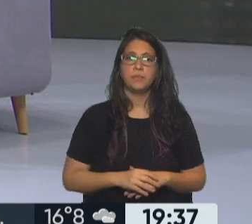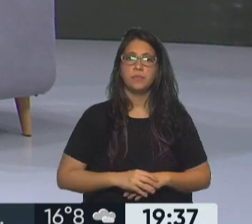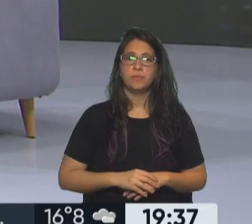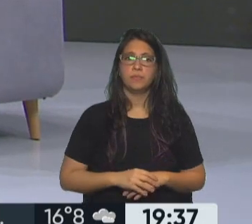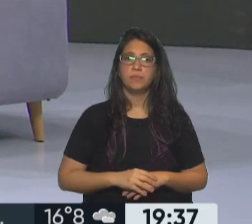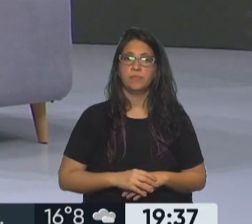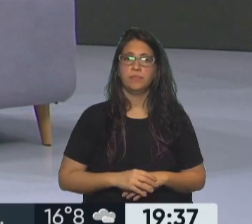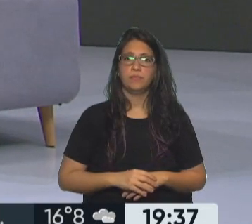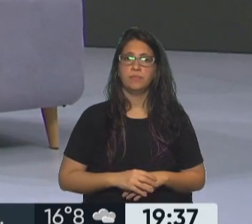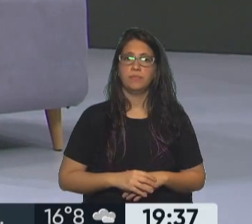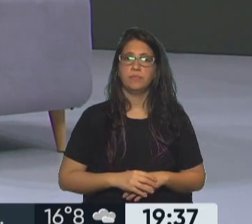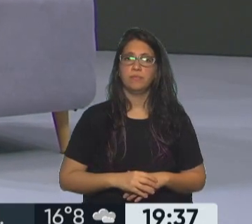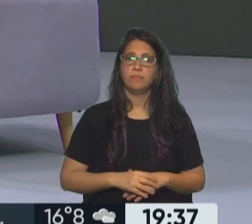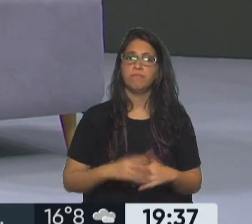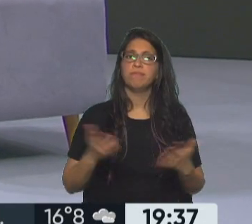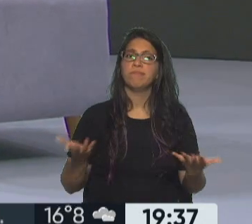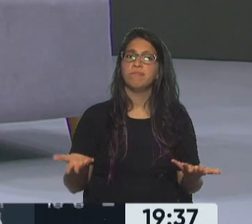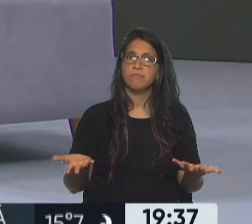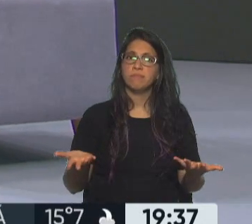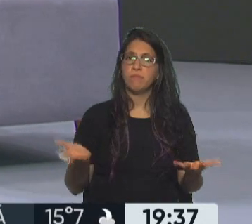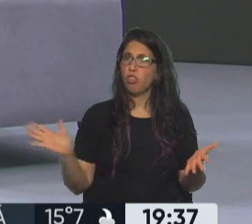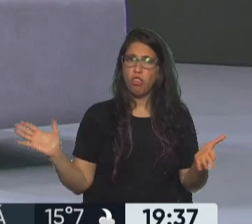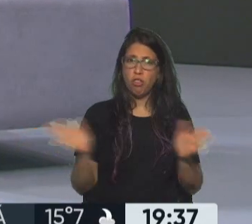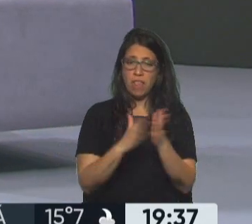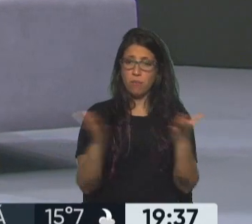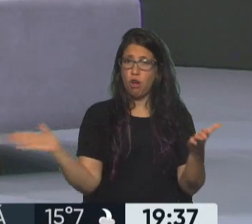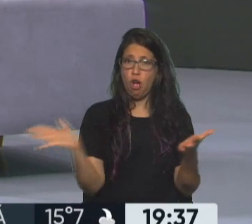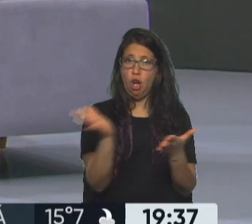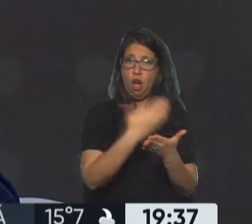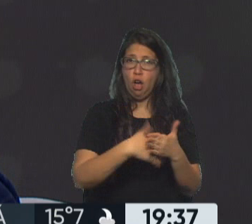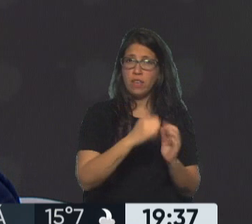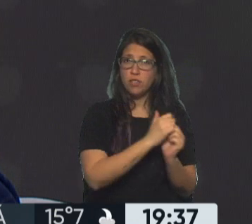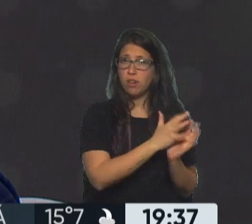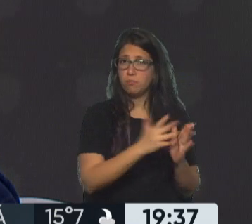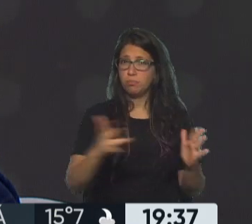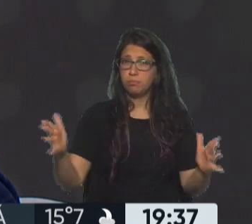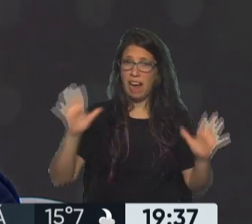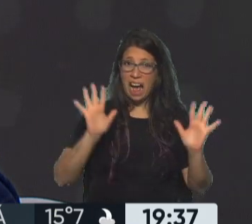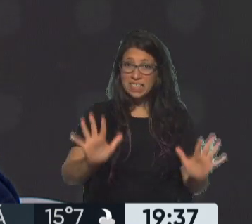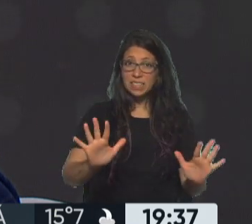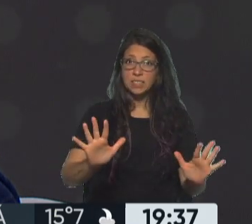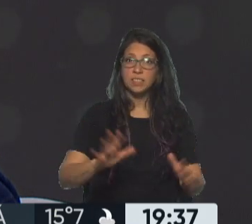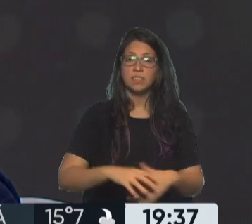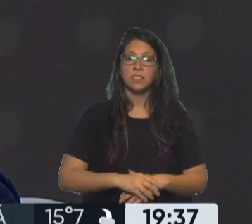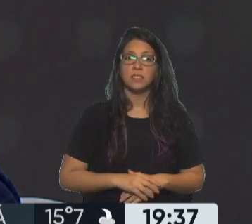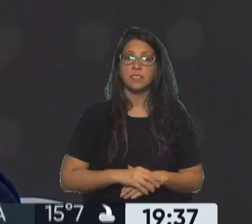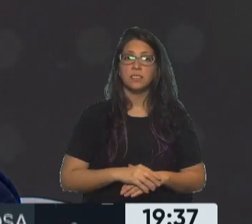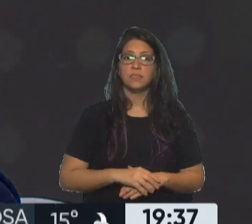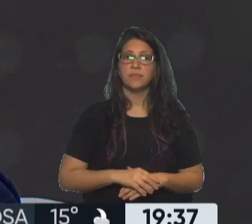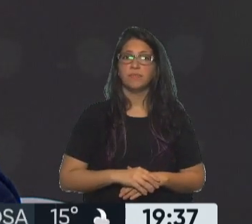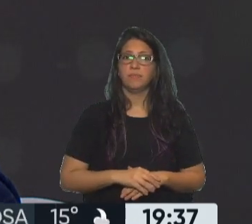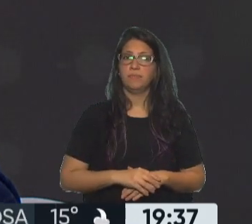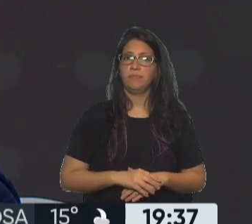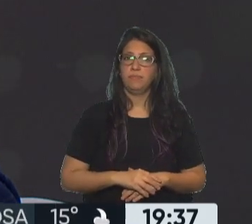plano. Y entonces, ¿todo es así? No, bueno, en esta etapa